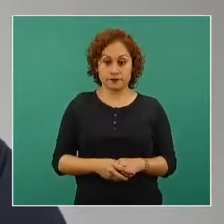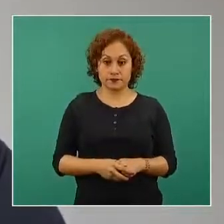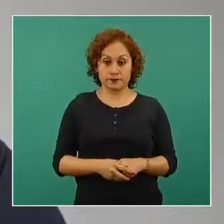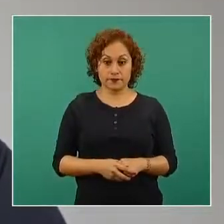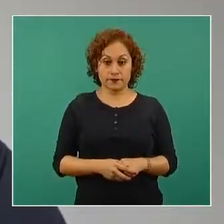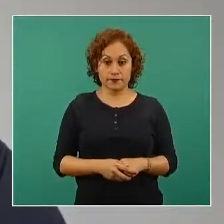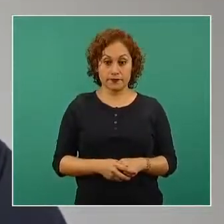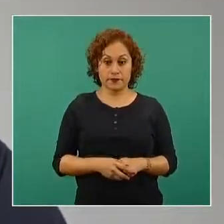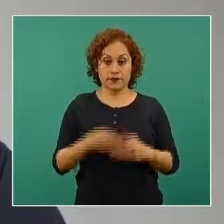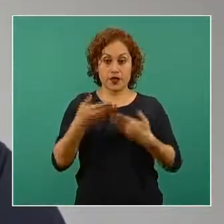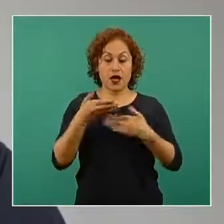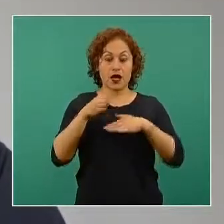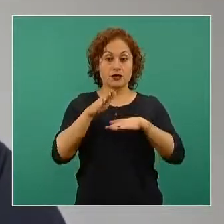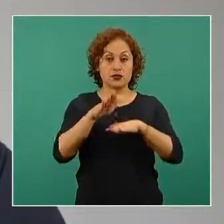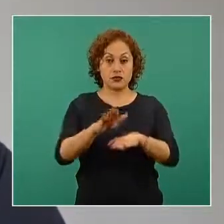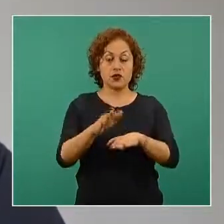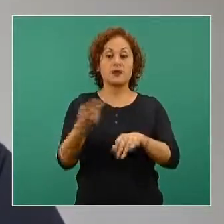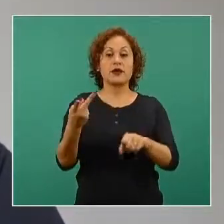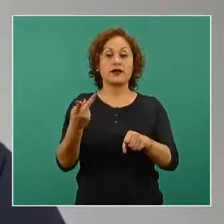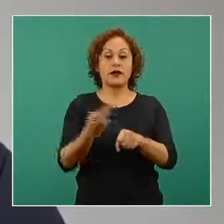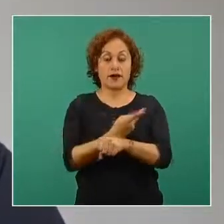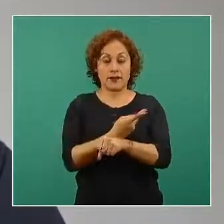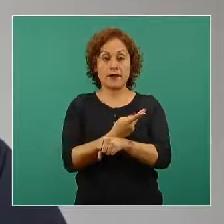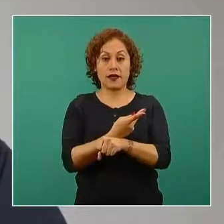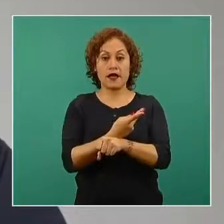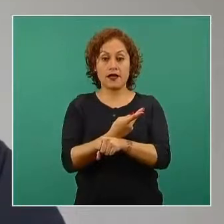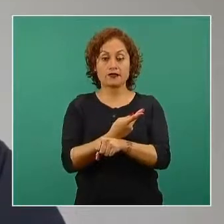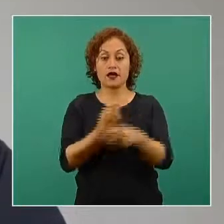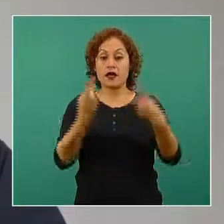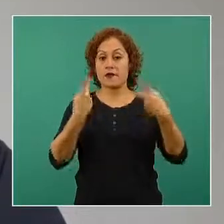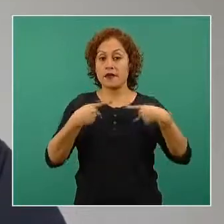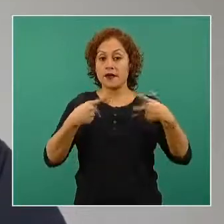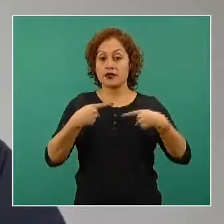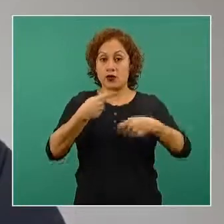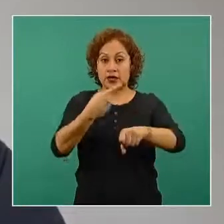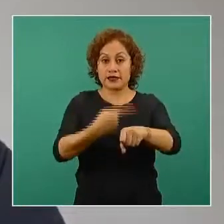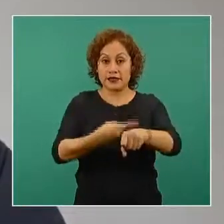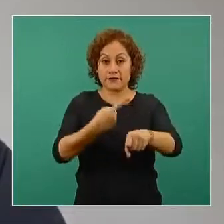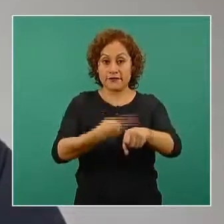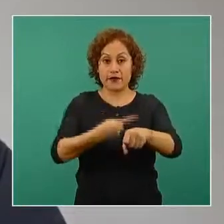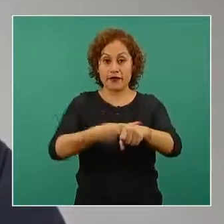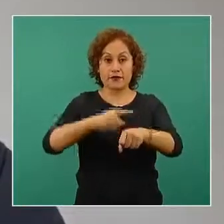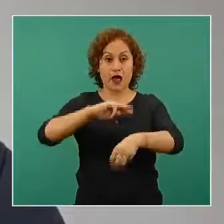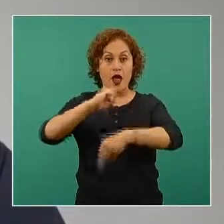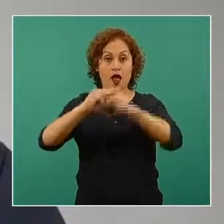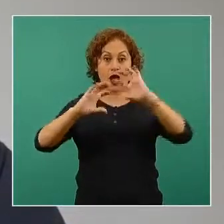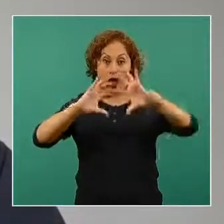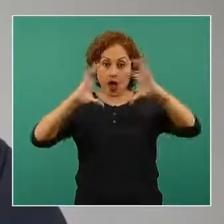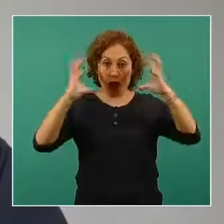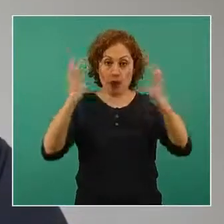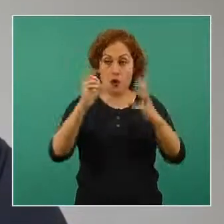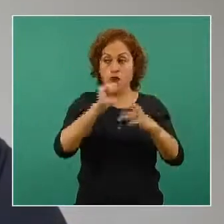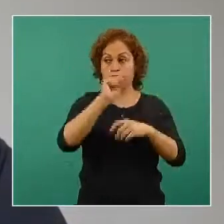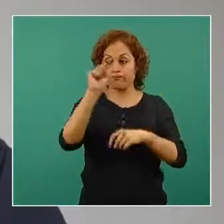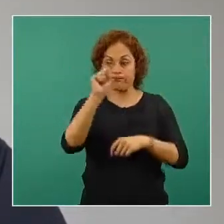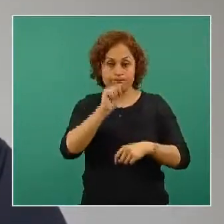diario en relación a cómo se ha estado presentando los casos, como todos los diferentes países y las diferentes regiones han